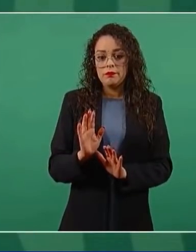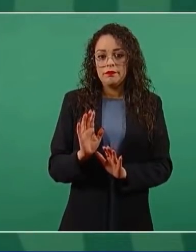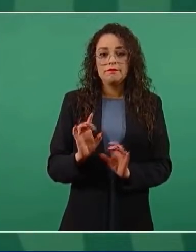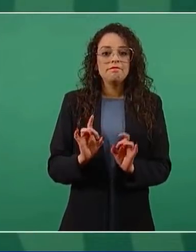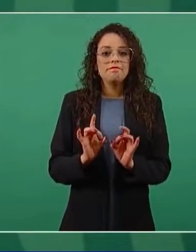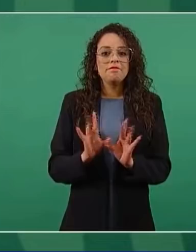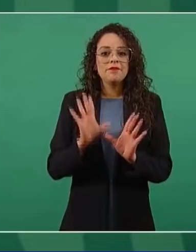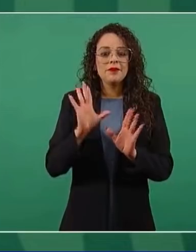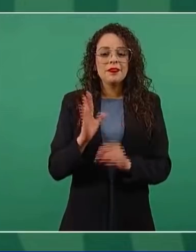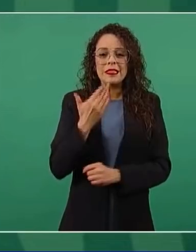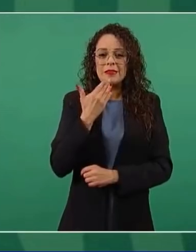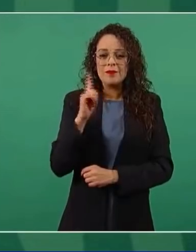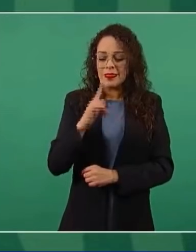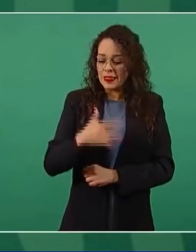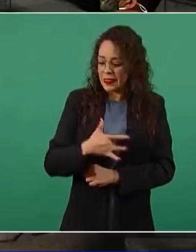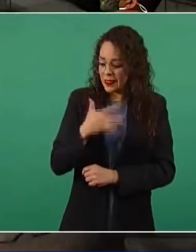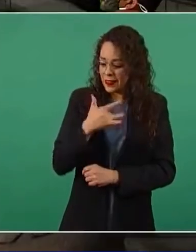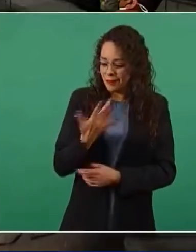incómodas.